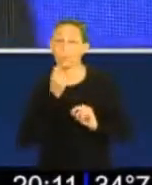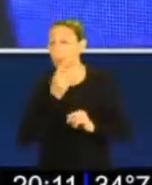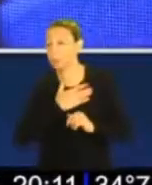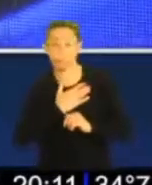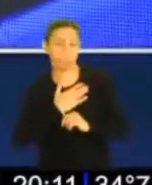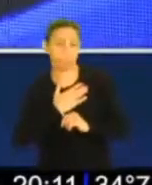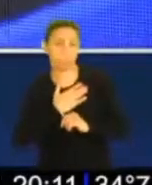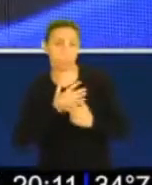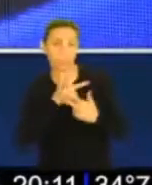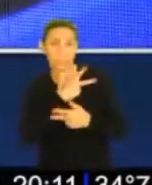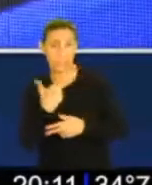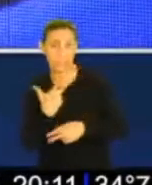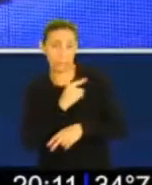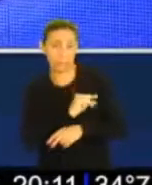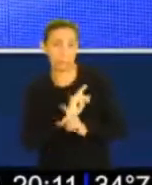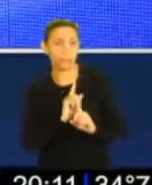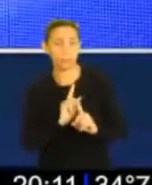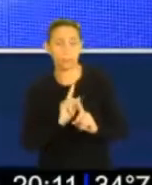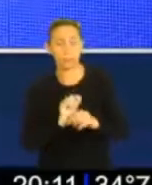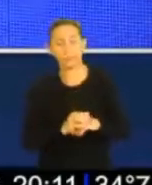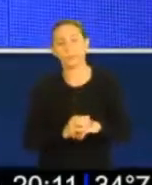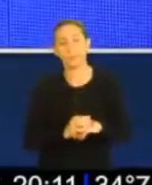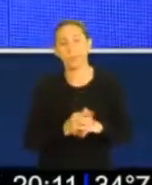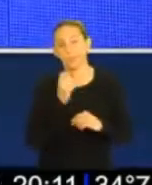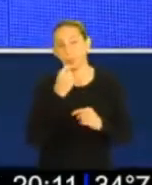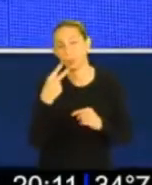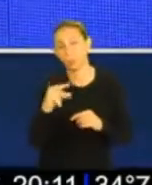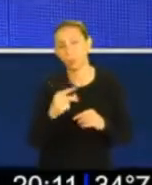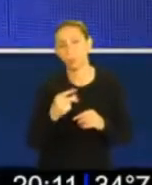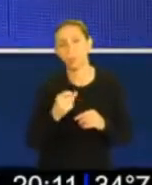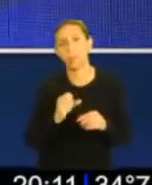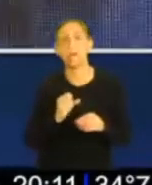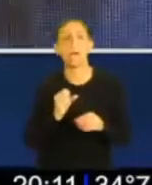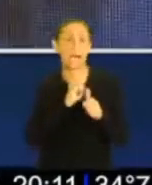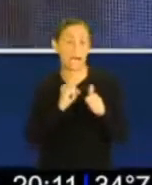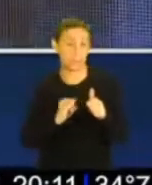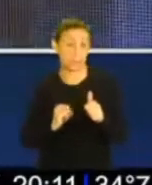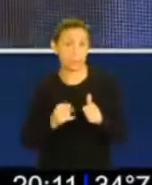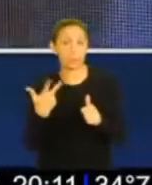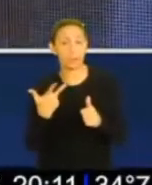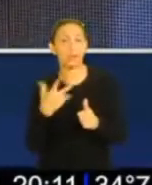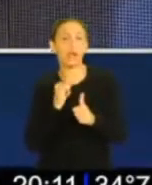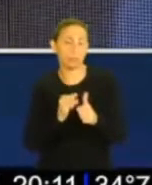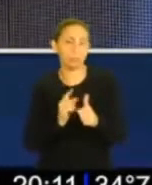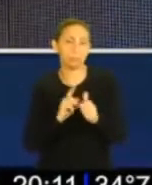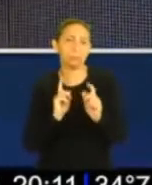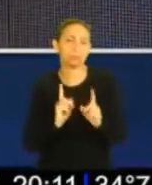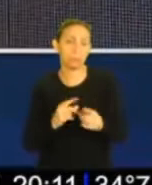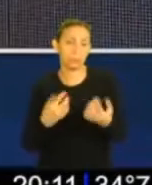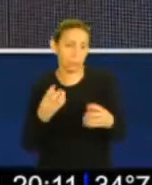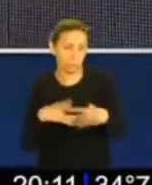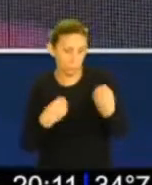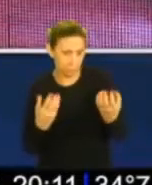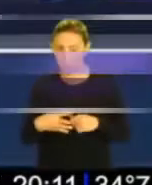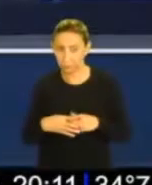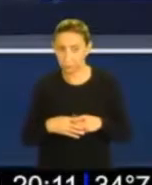si me toca 3 dosis de misma, como ha pasado, de tener 2 dosis AstraZeneca y me tocó el refuerzo con AstraZeneca, también es